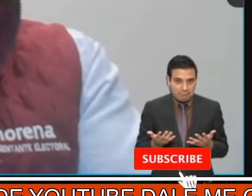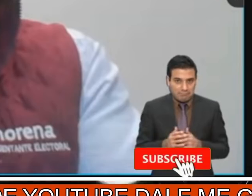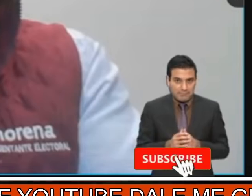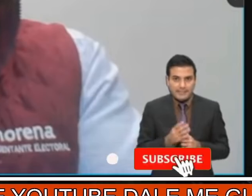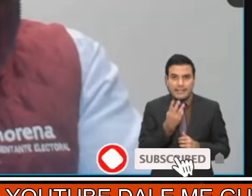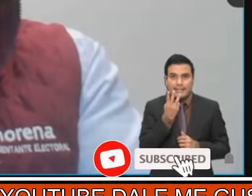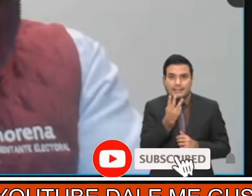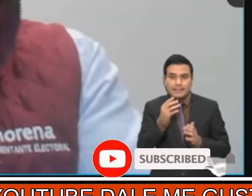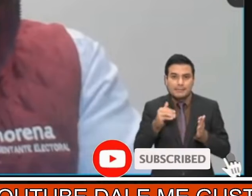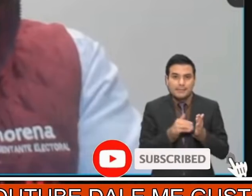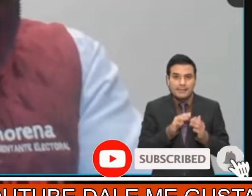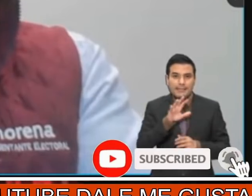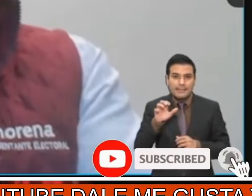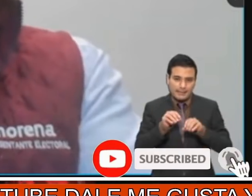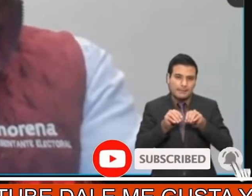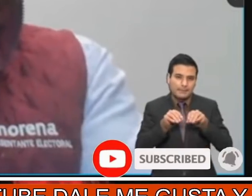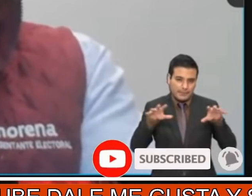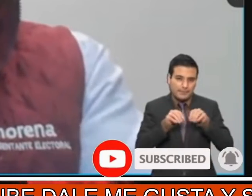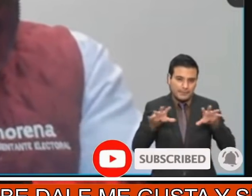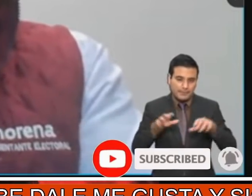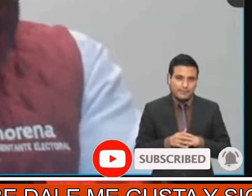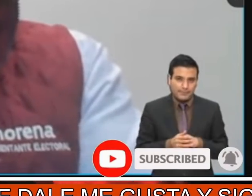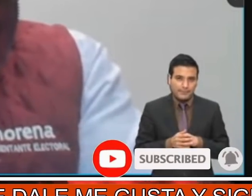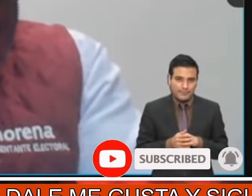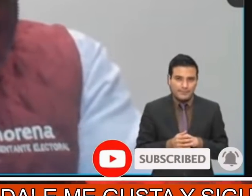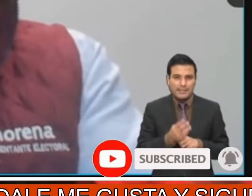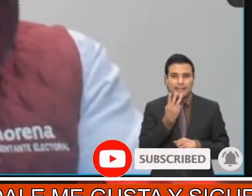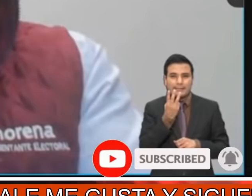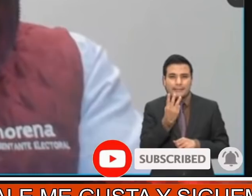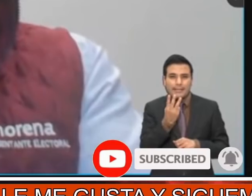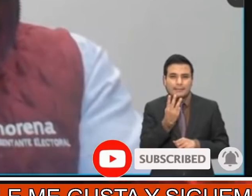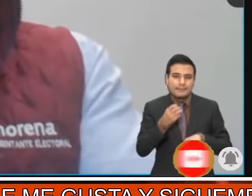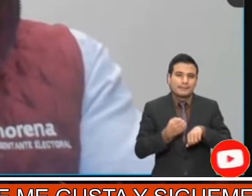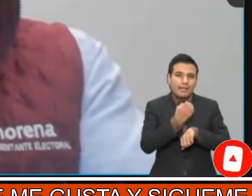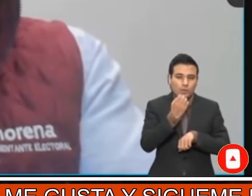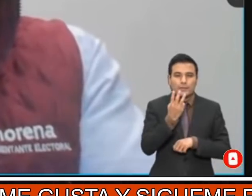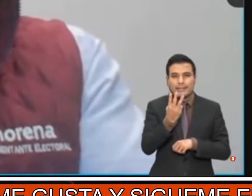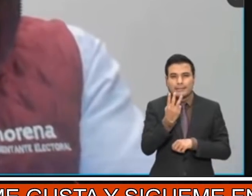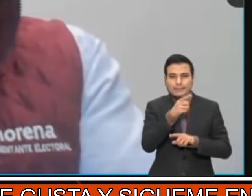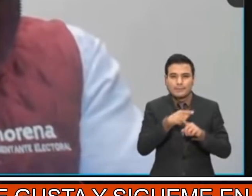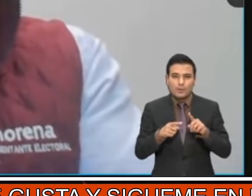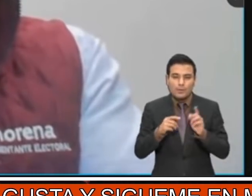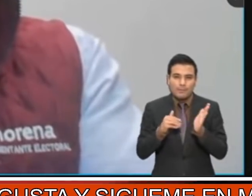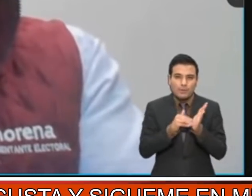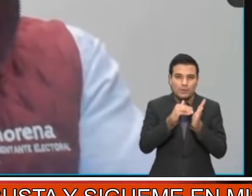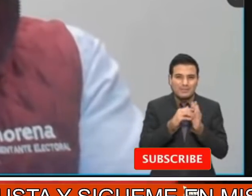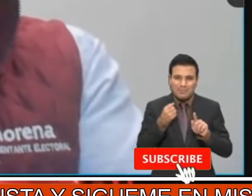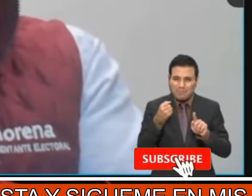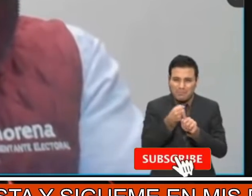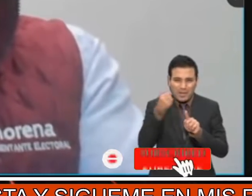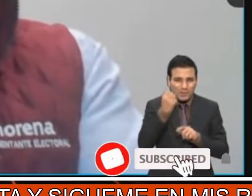de 3,500 impresiones, en un estado de 3,5 millones de habitantes, o sea, sin ningún impacto,